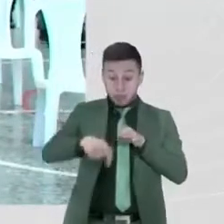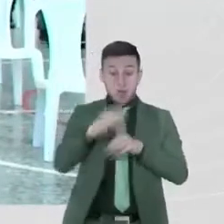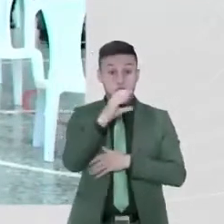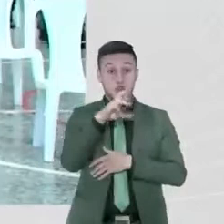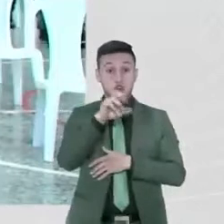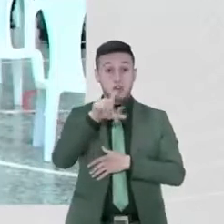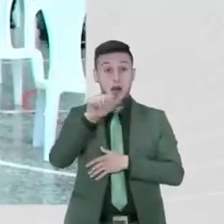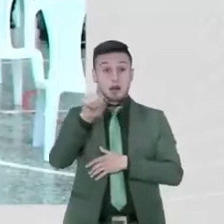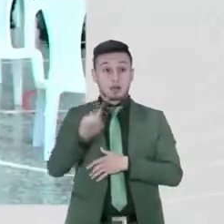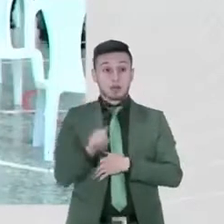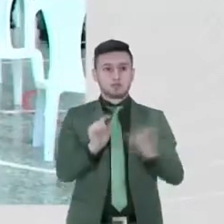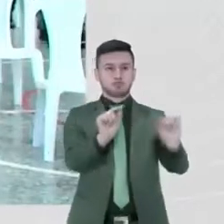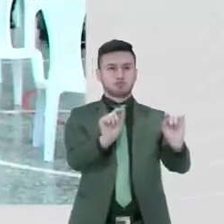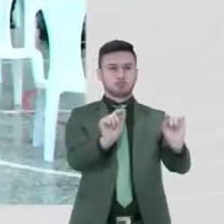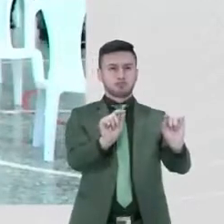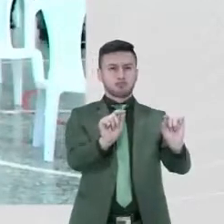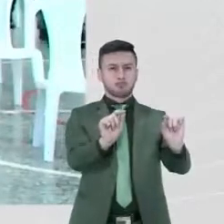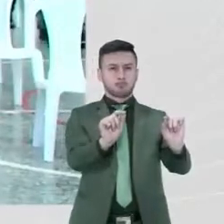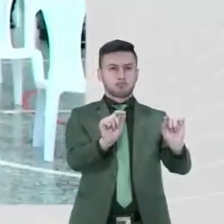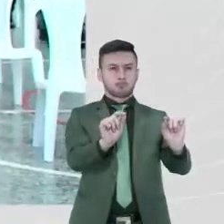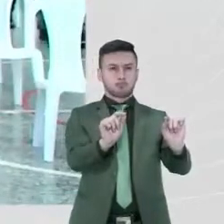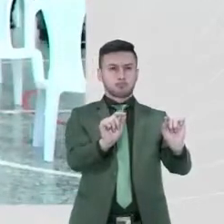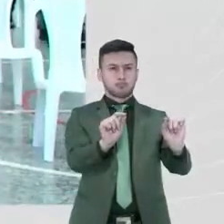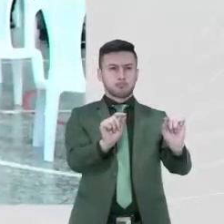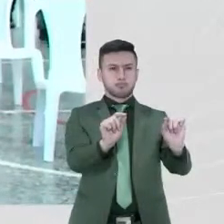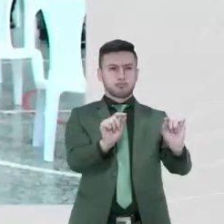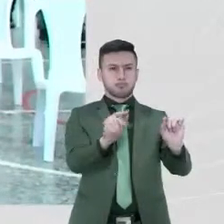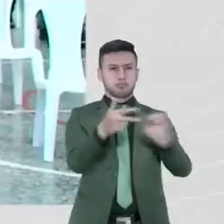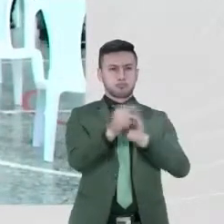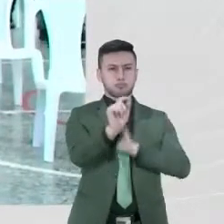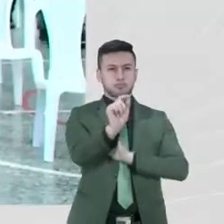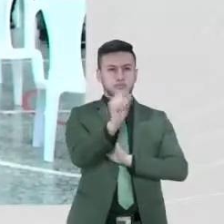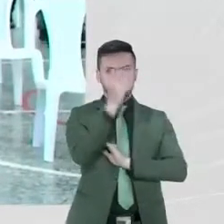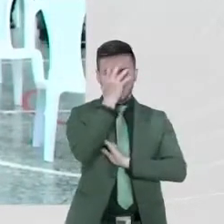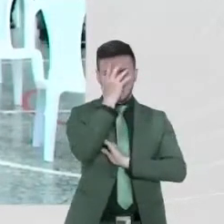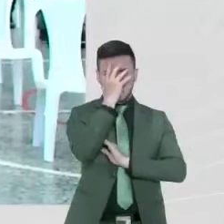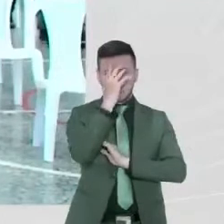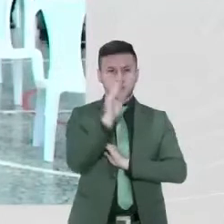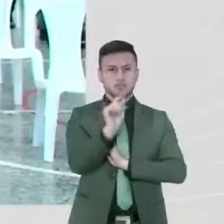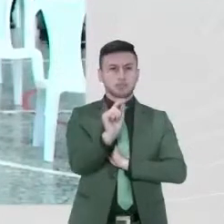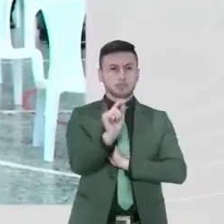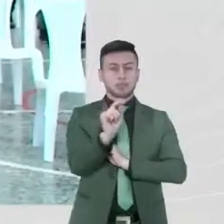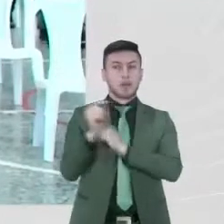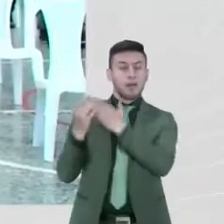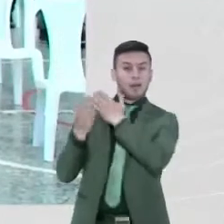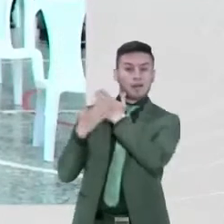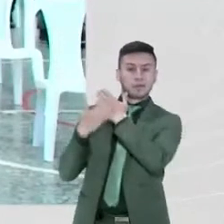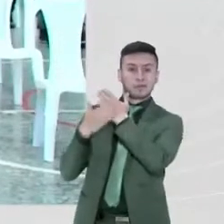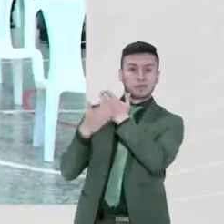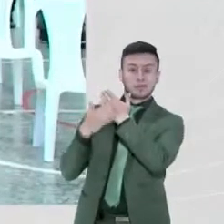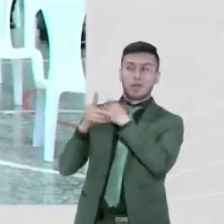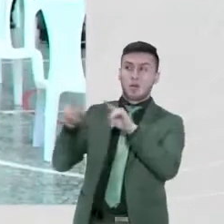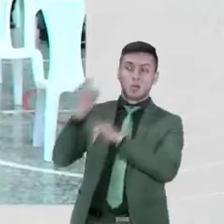está ubicado un segundito en una zona de transición. Don Juan David, un segundito, qué pena interrumpirlo, pero me están reportando que no están